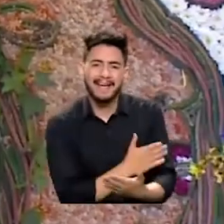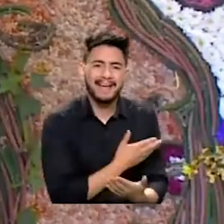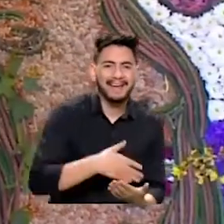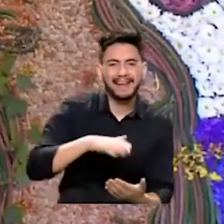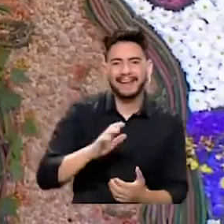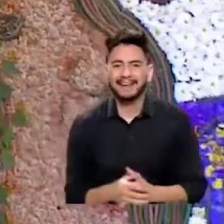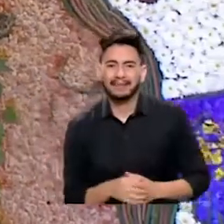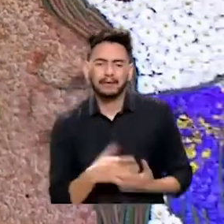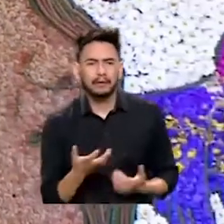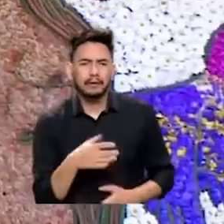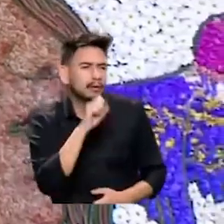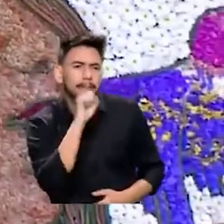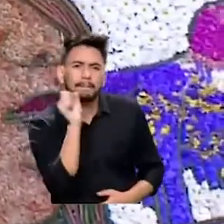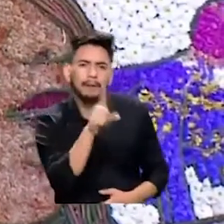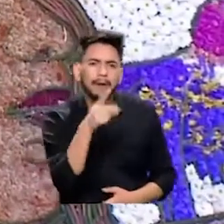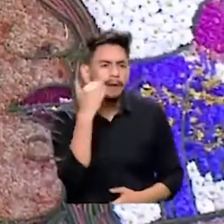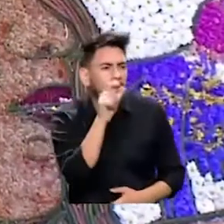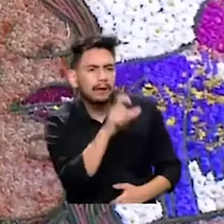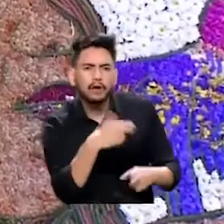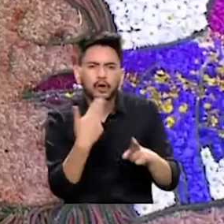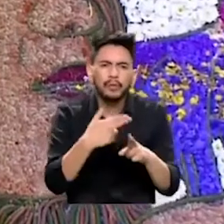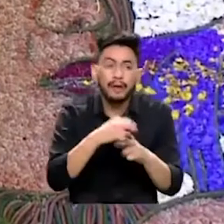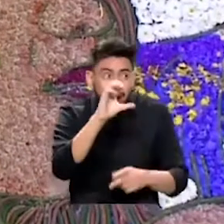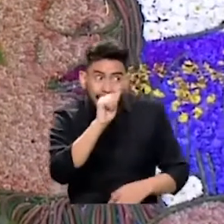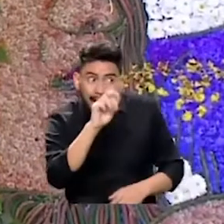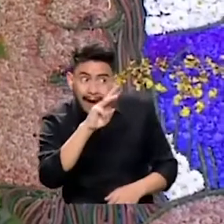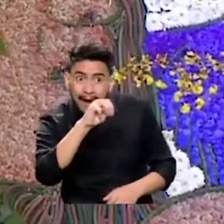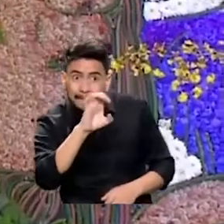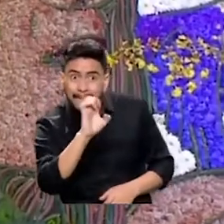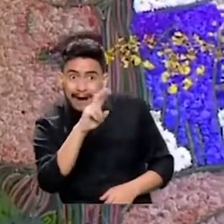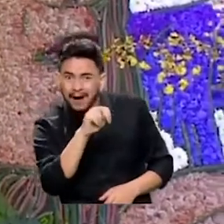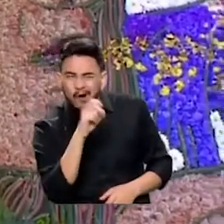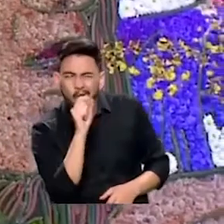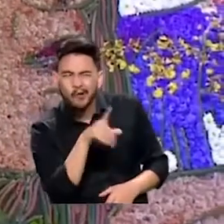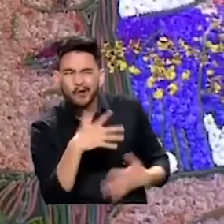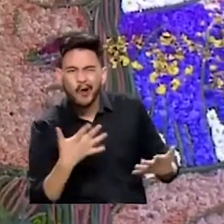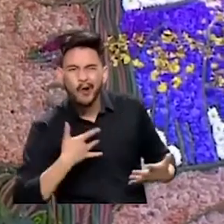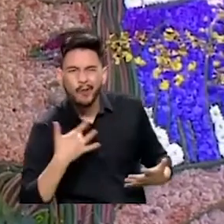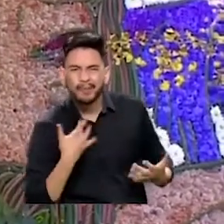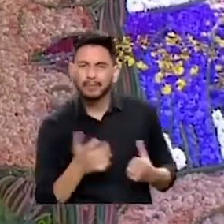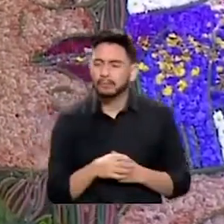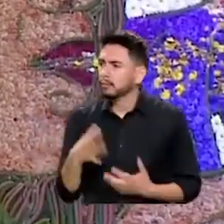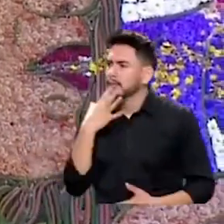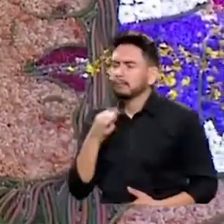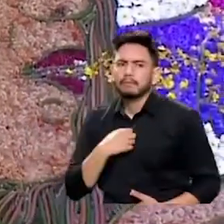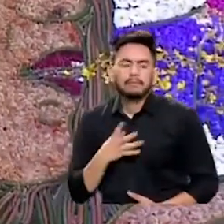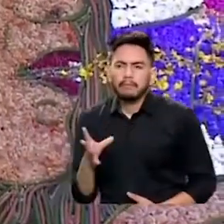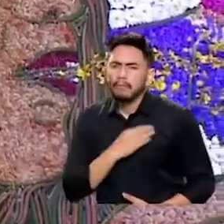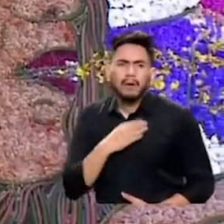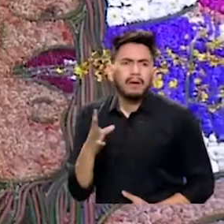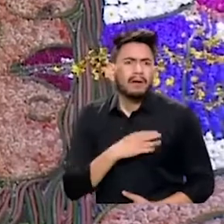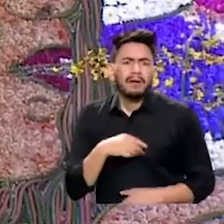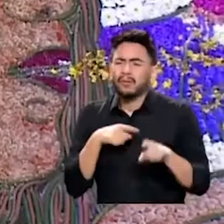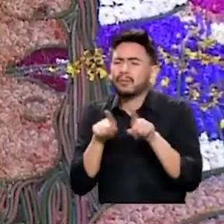¿Cómo se siente, Carmen Cecilia? ¿Cómo se siente? Es una alegría inmensa. Beso hasta la silleta. Y ese